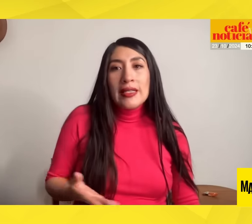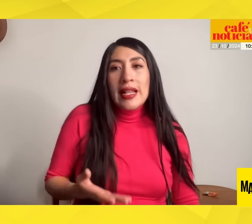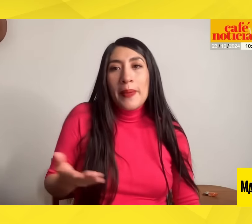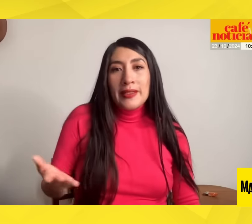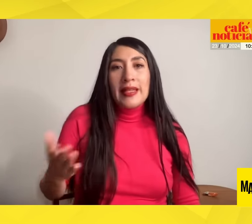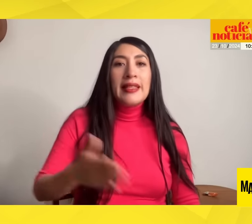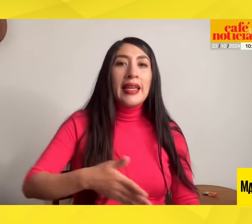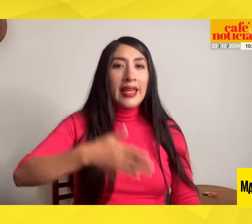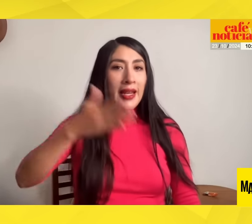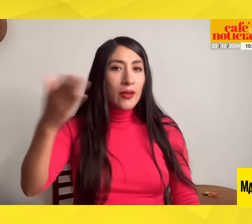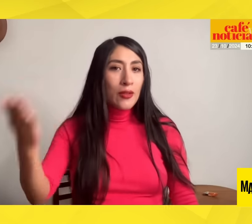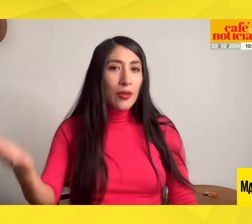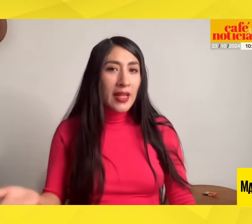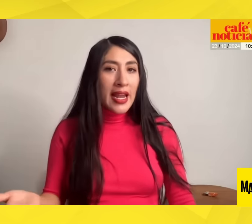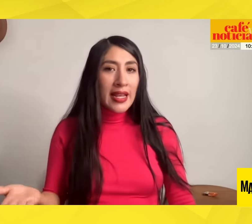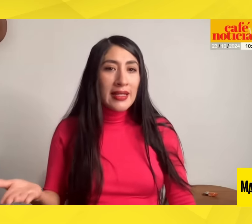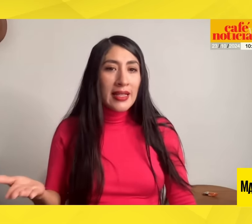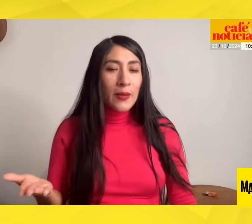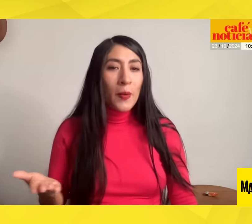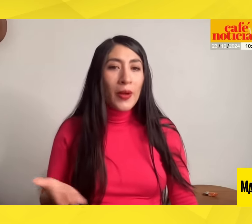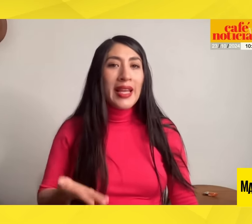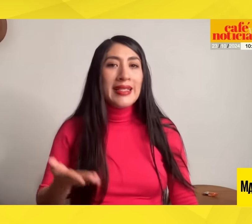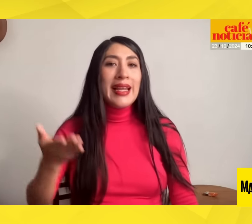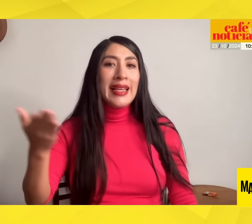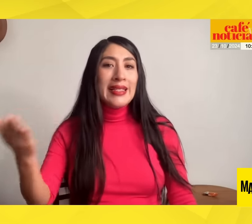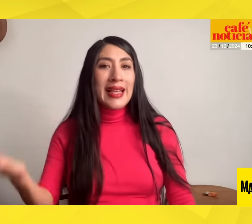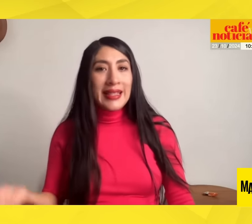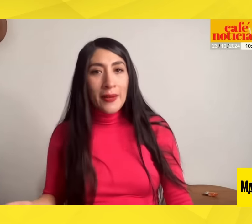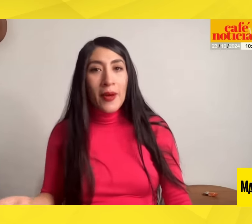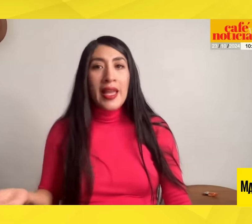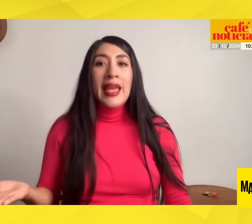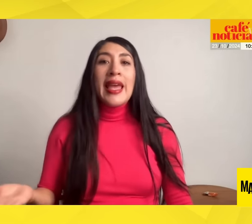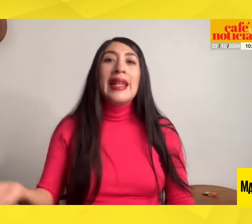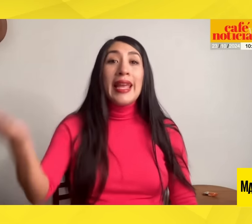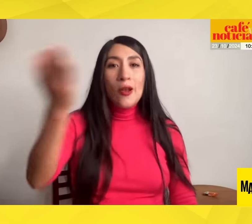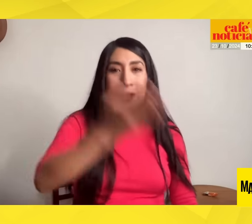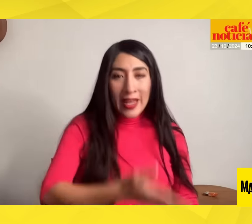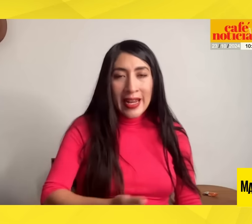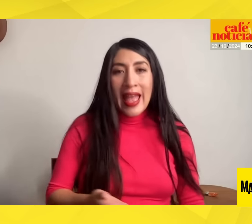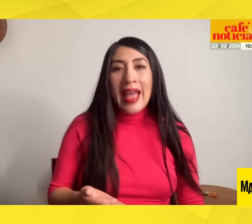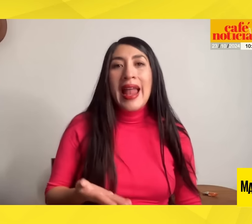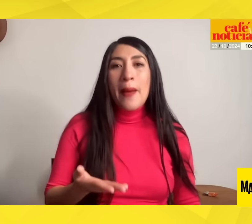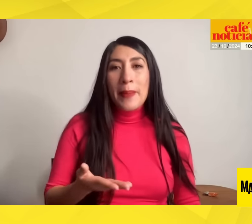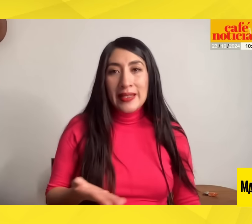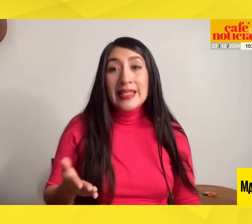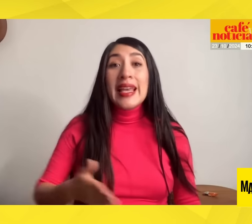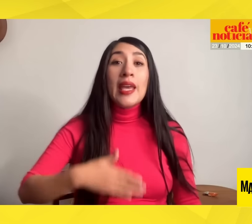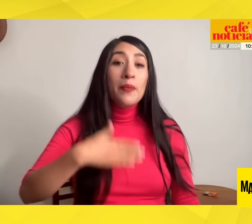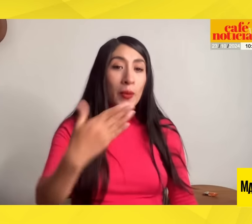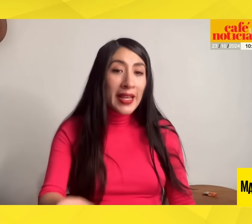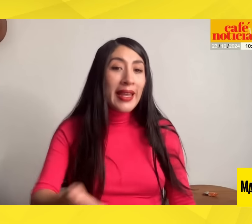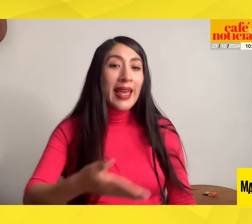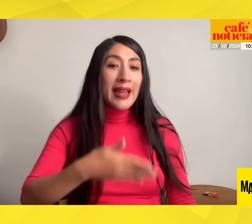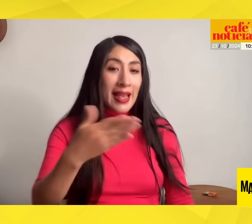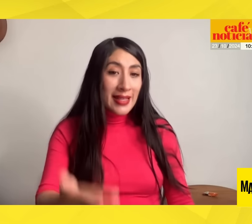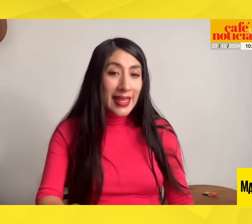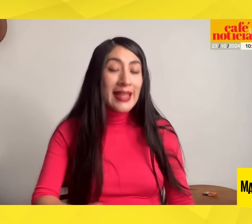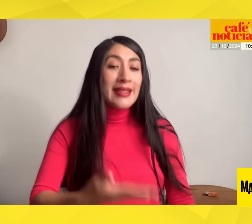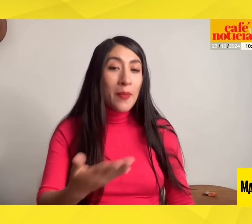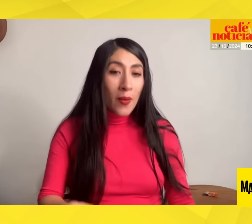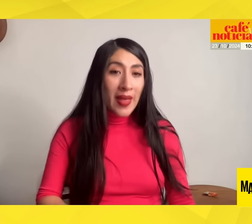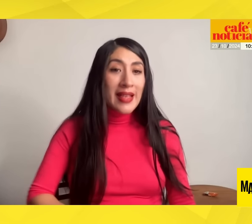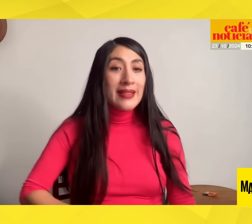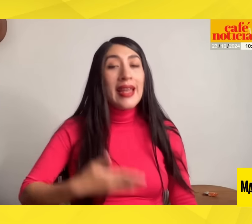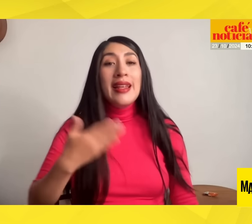entonces la presidenta quiere consultar al legislativo porque es el legislativo el que lo ordena a la presidencia que publique las